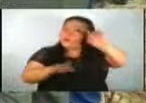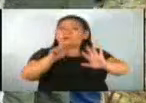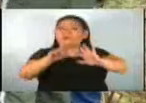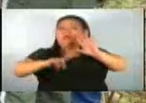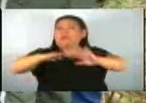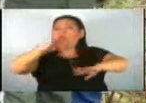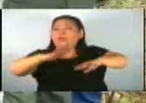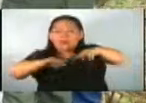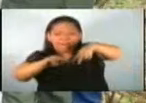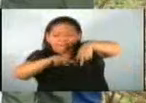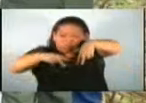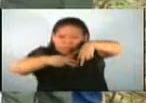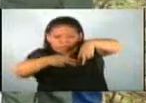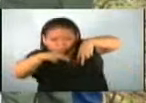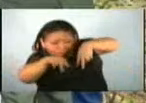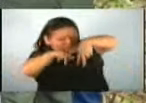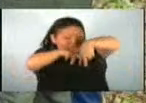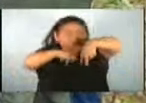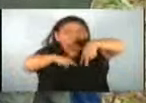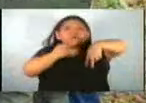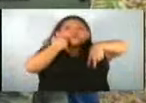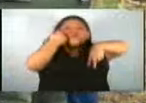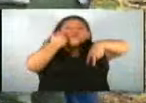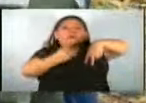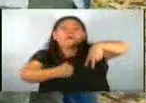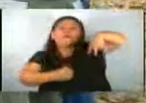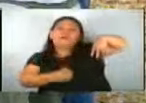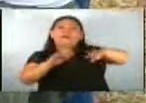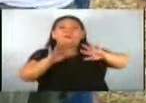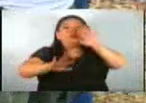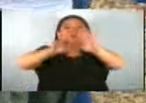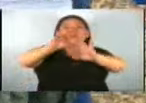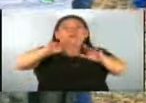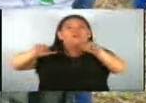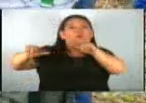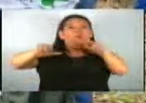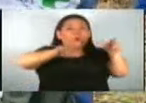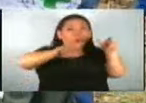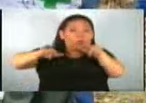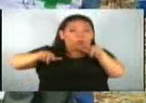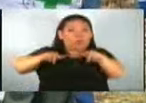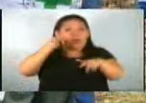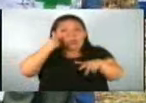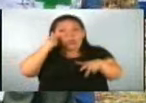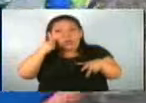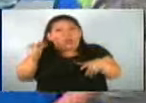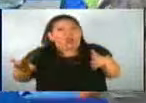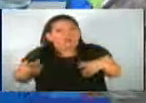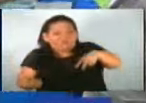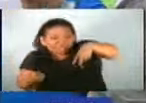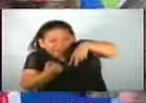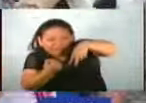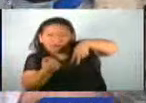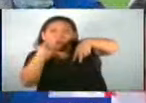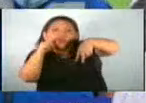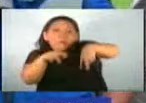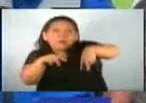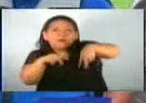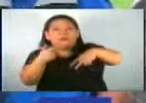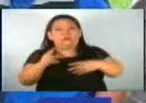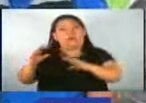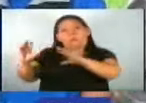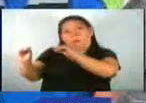6 de la tarde, se logró liberar este joven de 17 años. Previo a esto y en medio de las maniobras que se realizaban para poder rescatarlos,